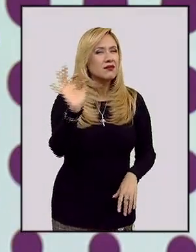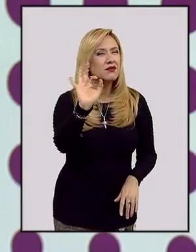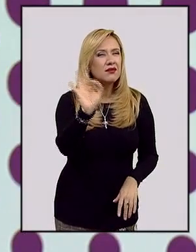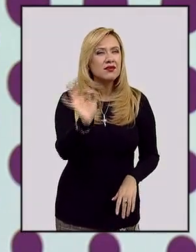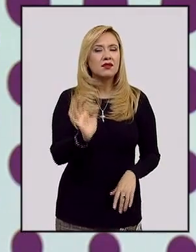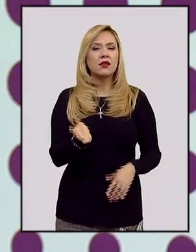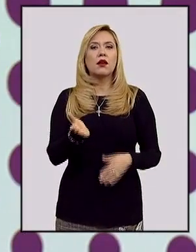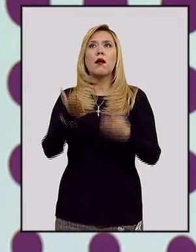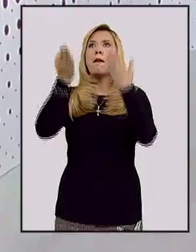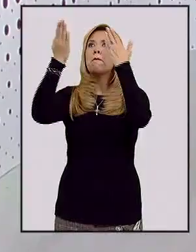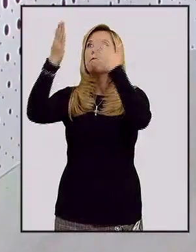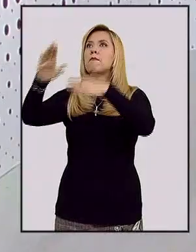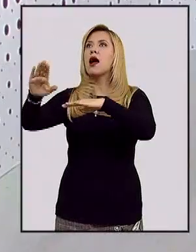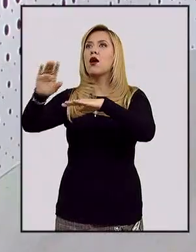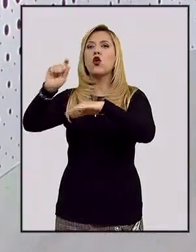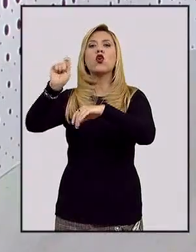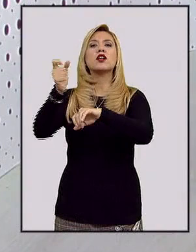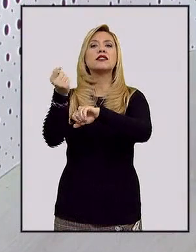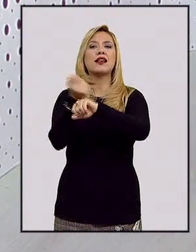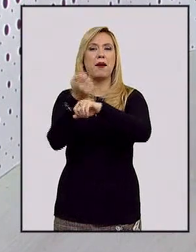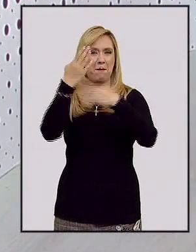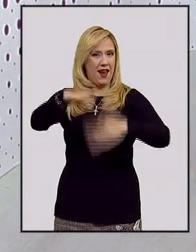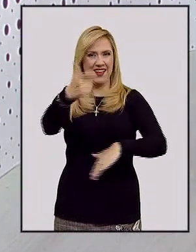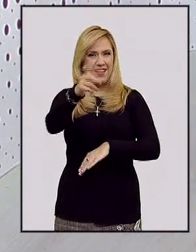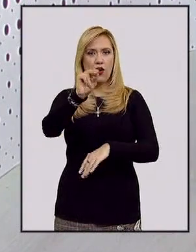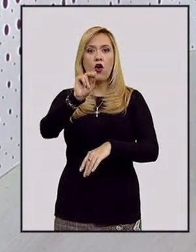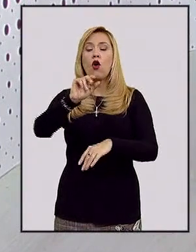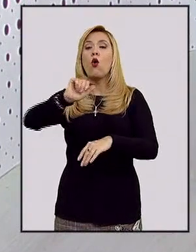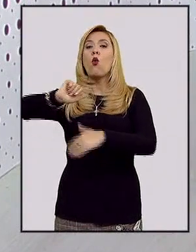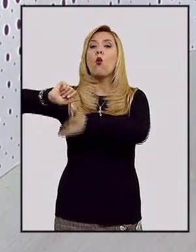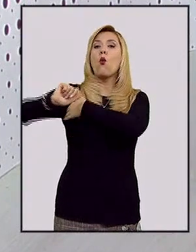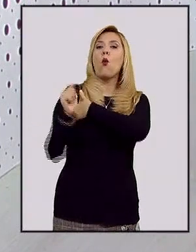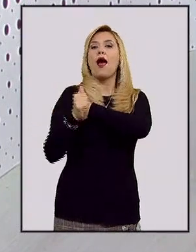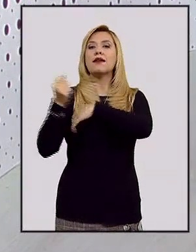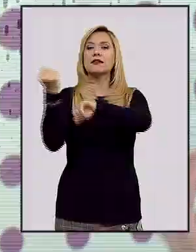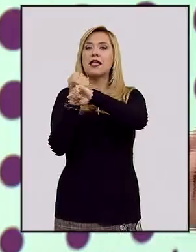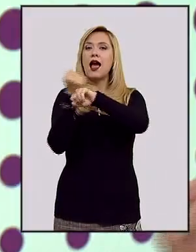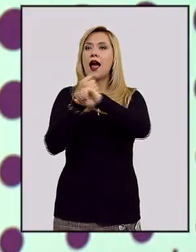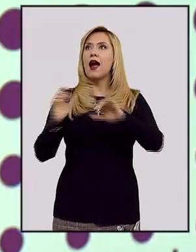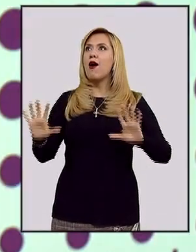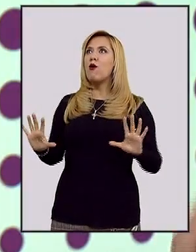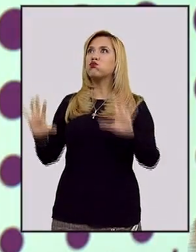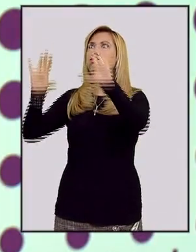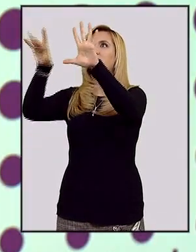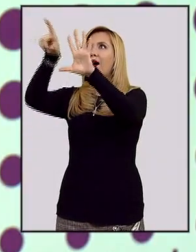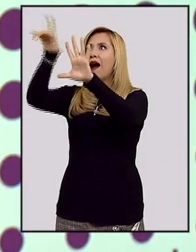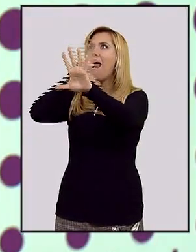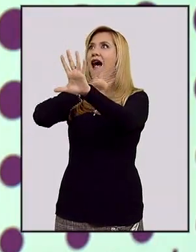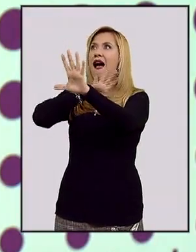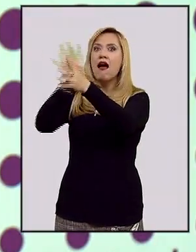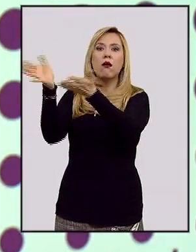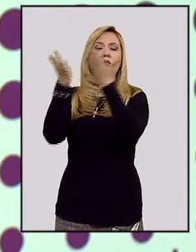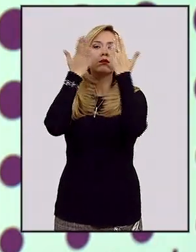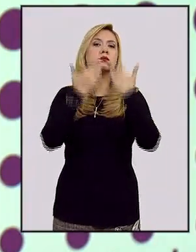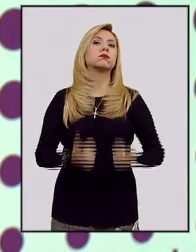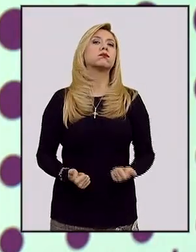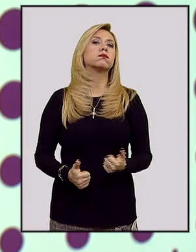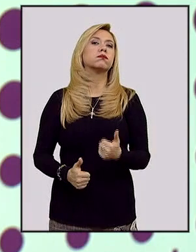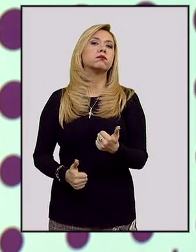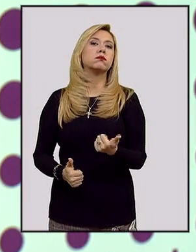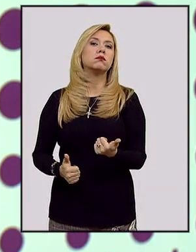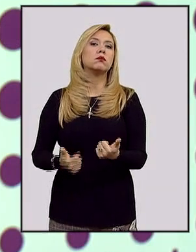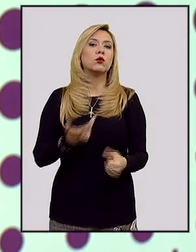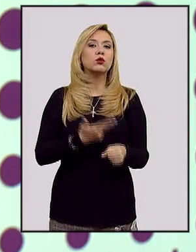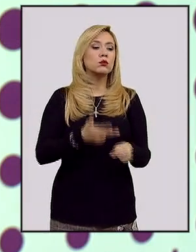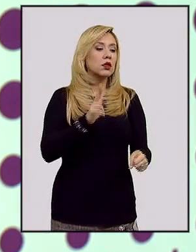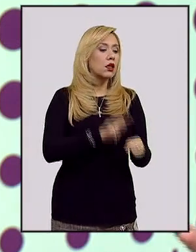un banco de sangre, que haya una unidad de terapia intensiva en el hospital en donde se necesitaba y así haber evitado que una mujer haya perdido